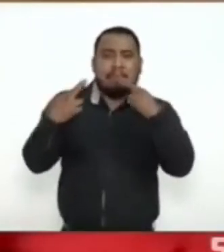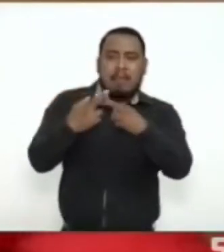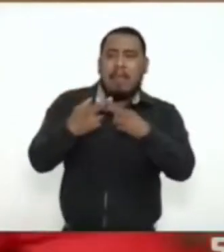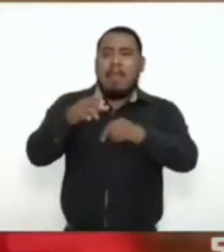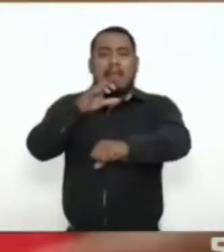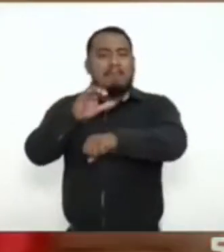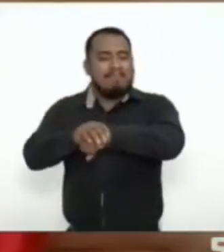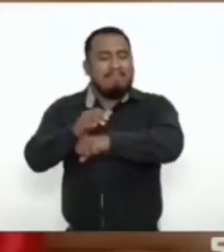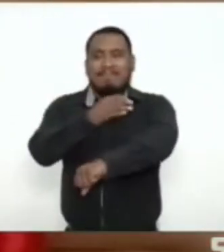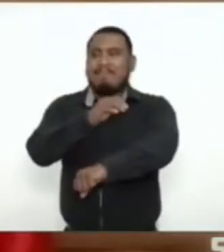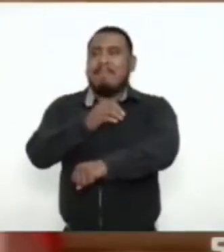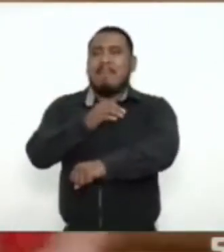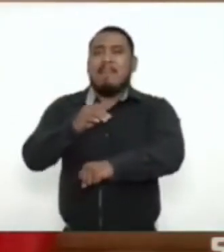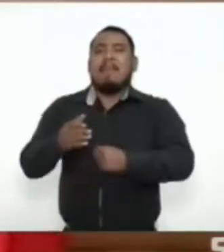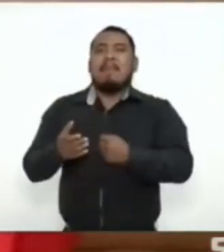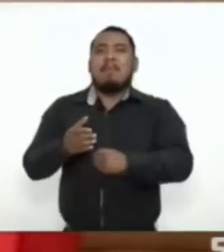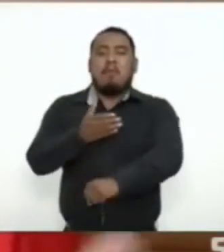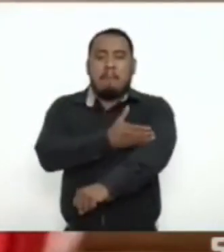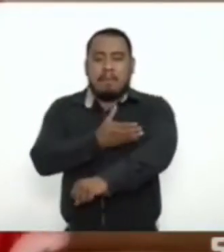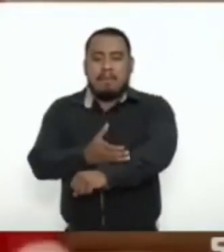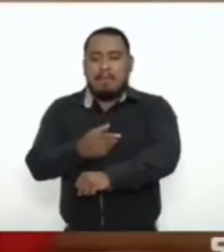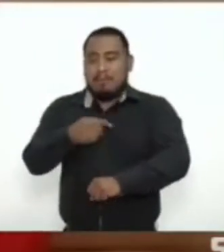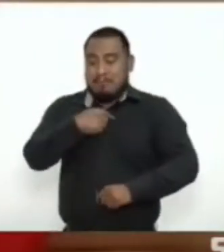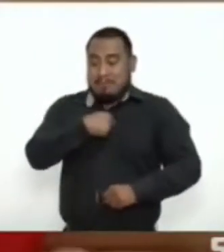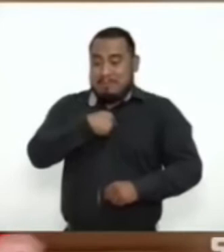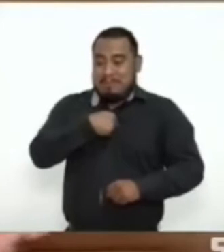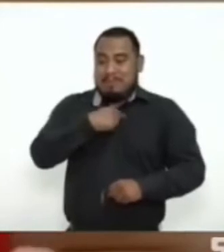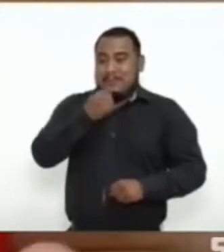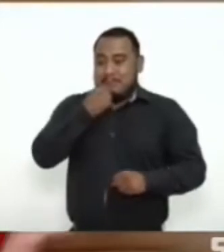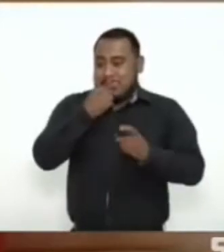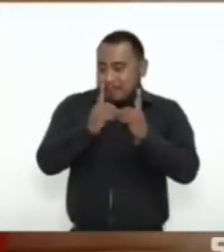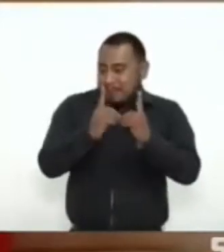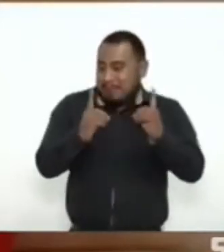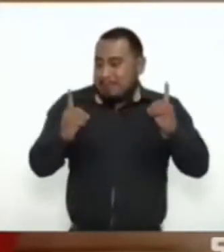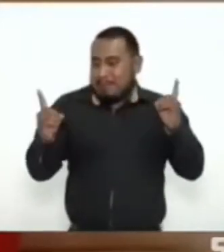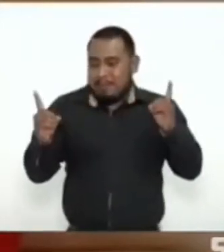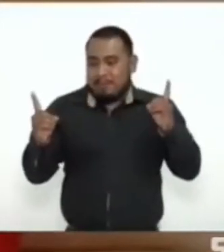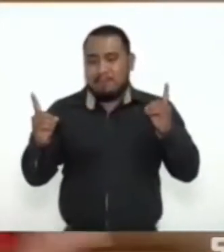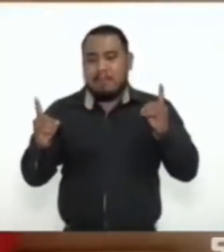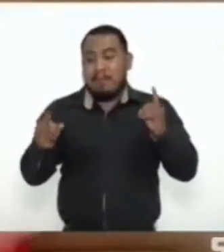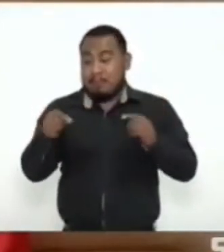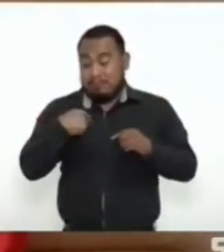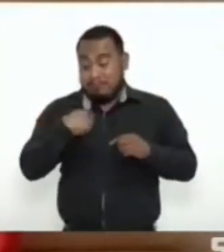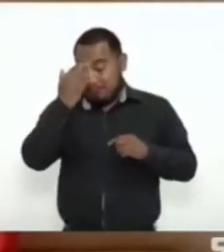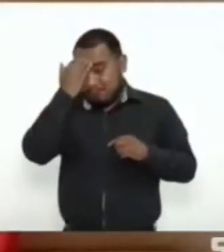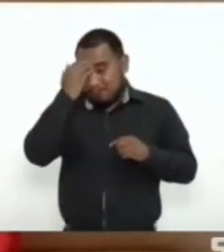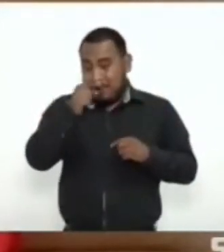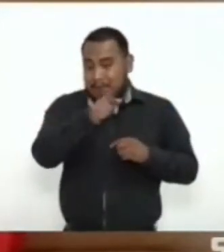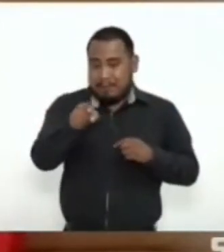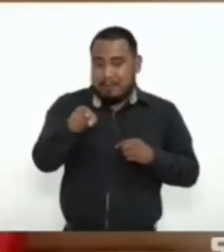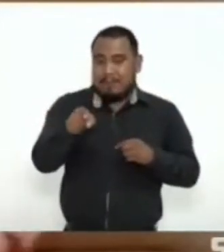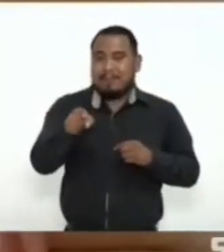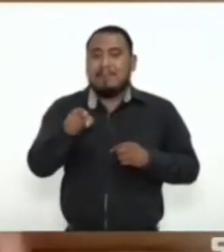mis amigos, de mis niños, porque yo sé que los educadores y las